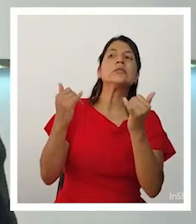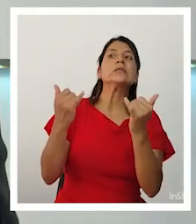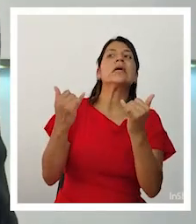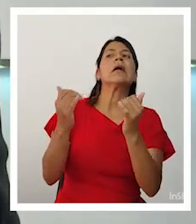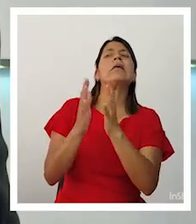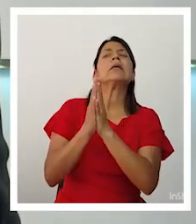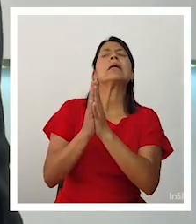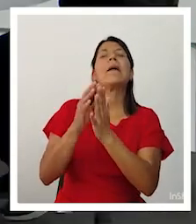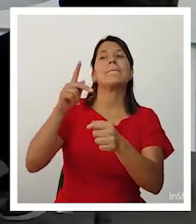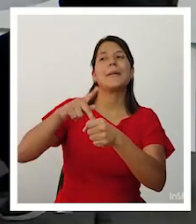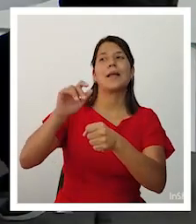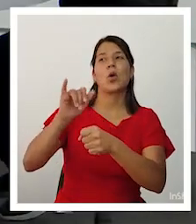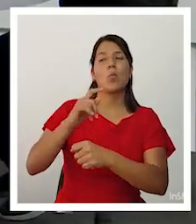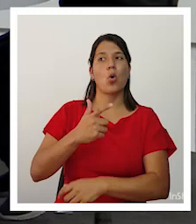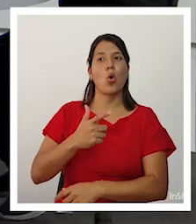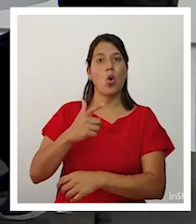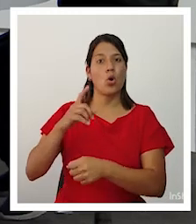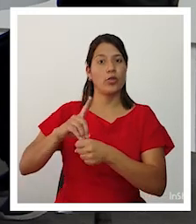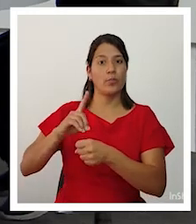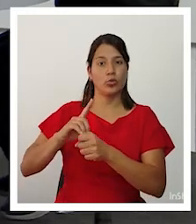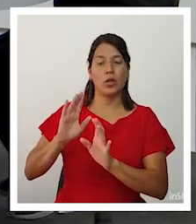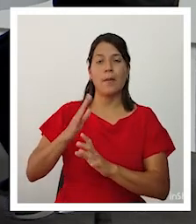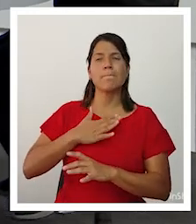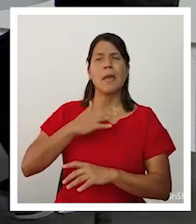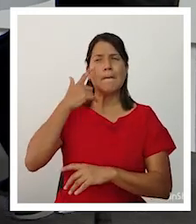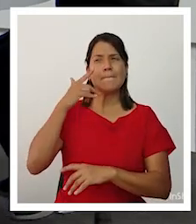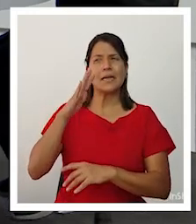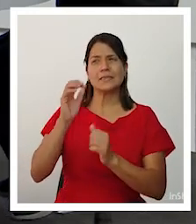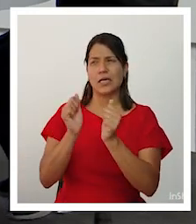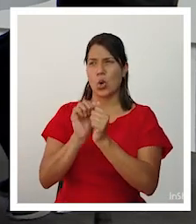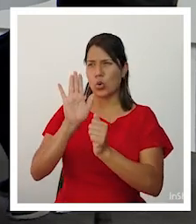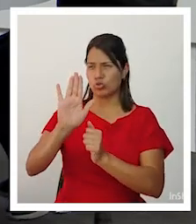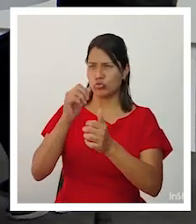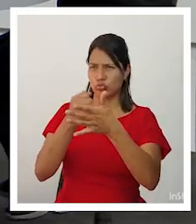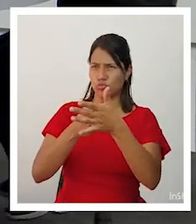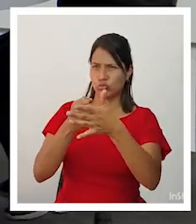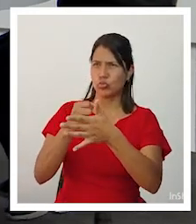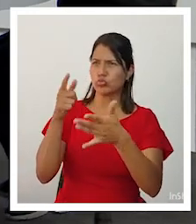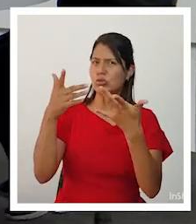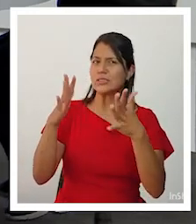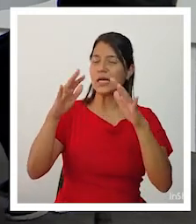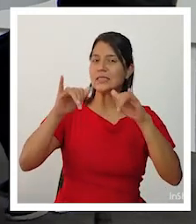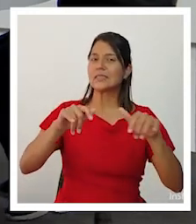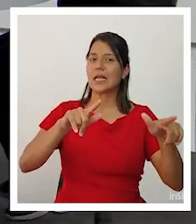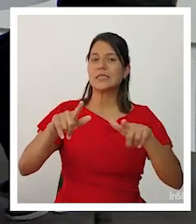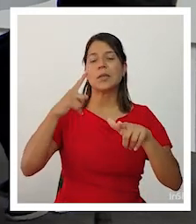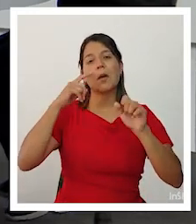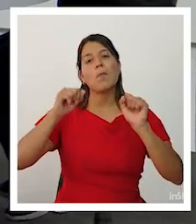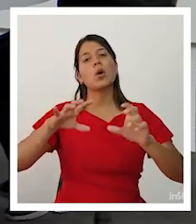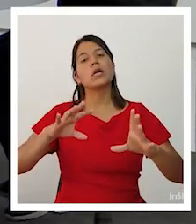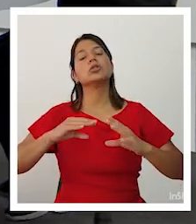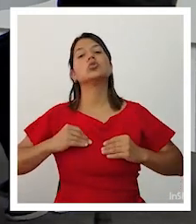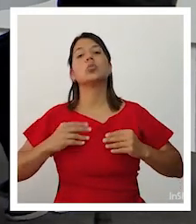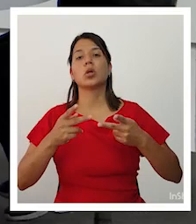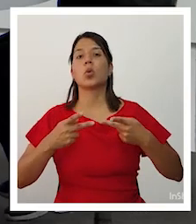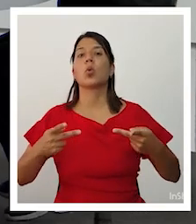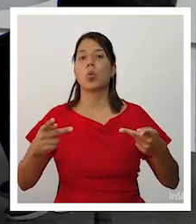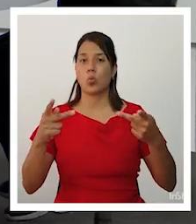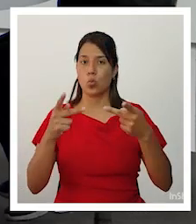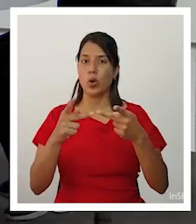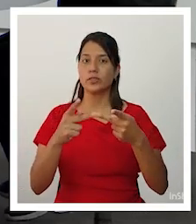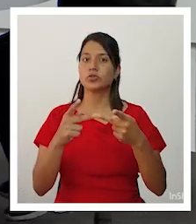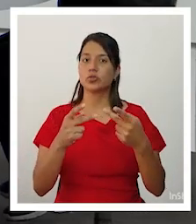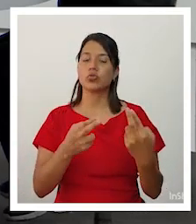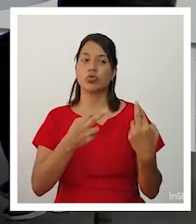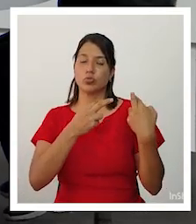diputación. Me parece, Lucho, que con toda la lucha que has dado ya estás preparado para asumir un cargo de